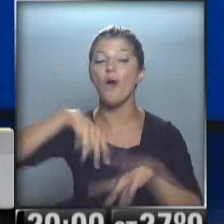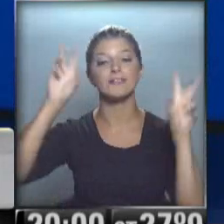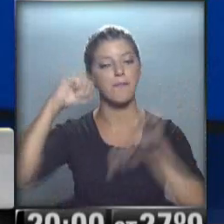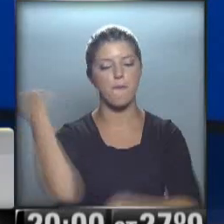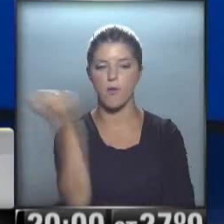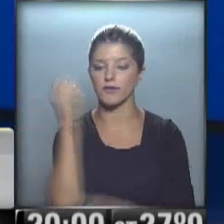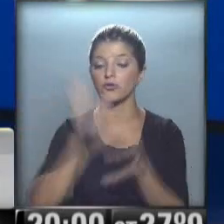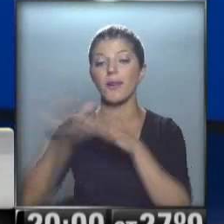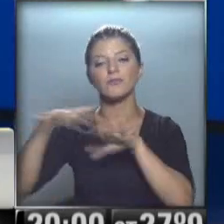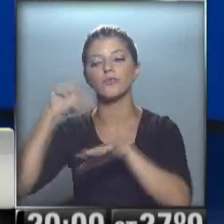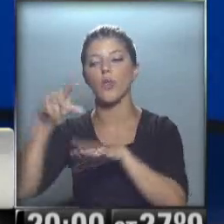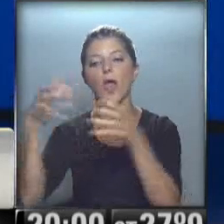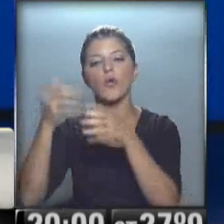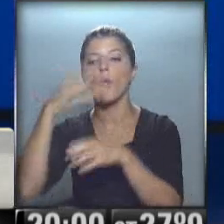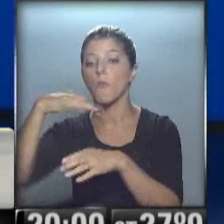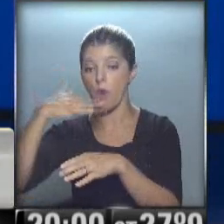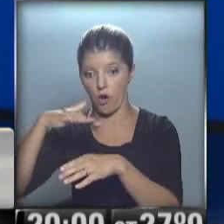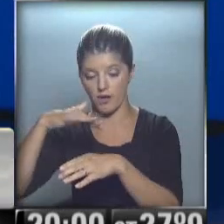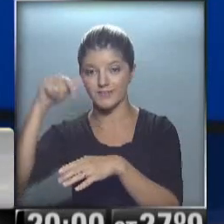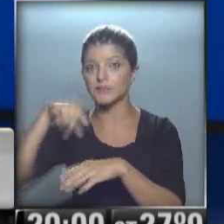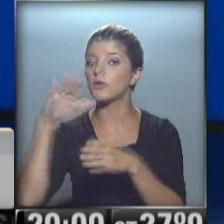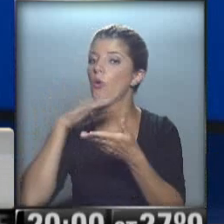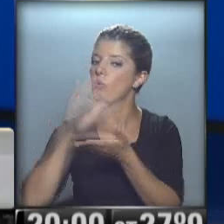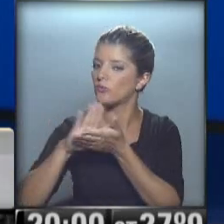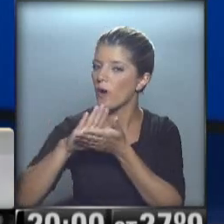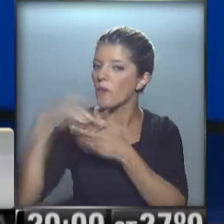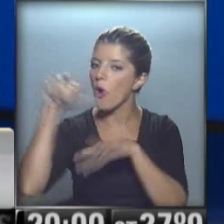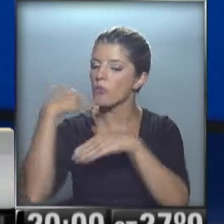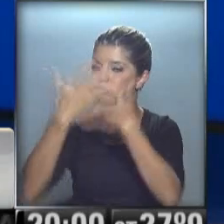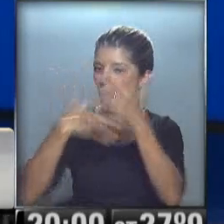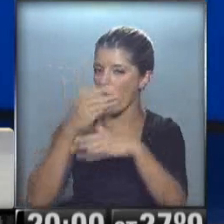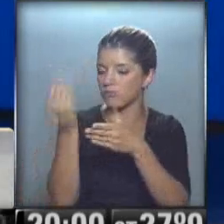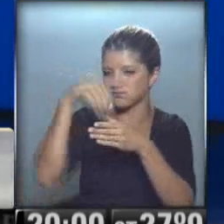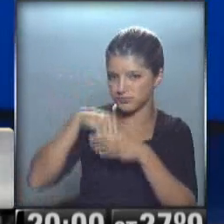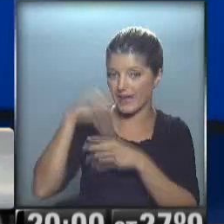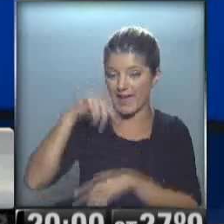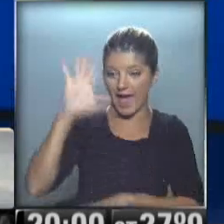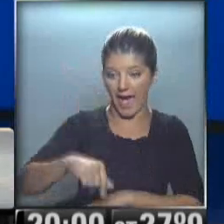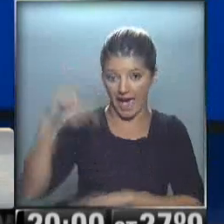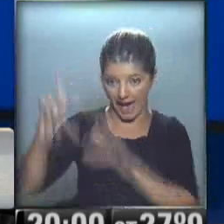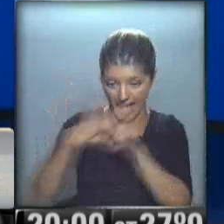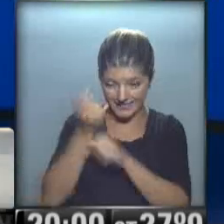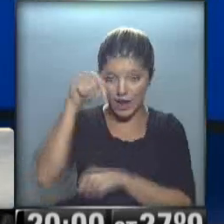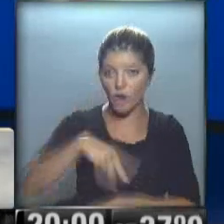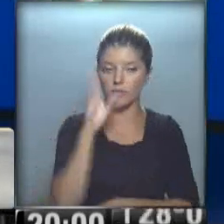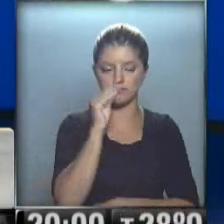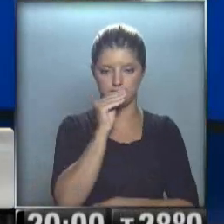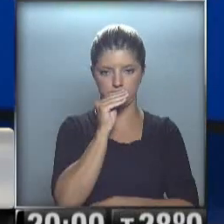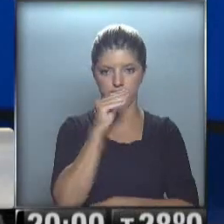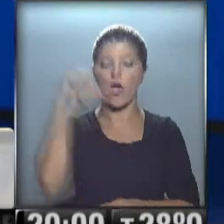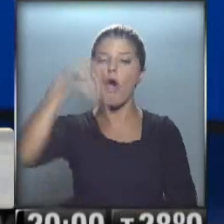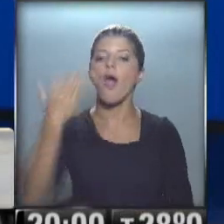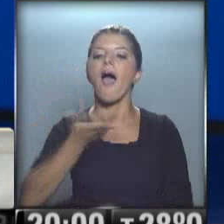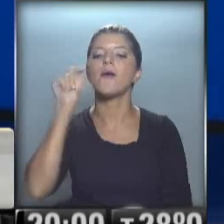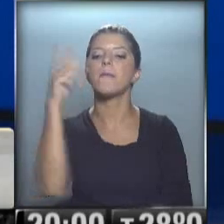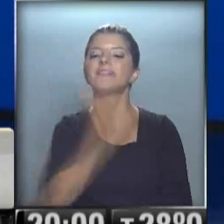importante. La interna de Boca tiene un nuevo protagonista que hasta este momento manejaba un silencio extraño. Habla el